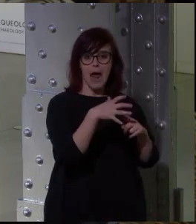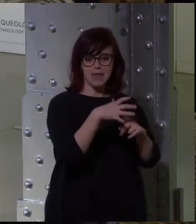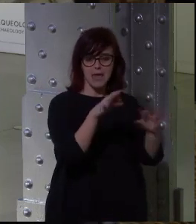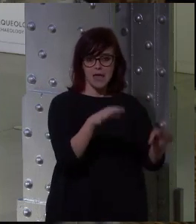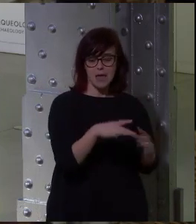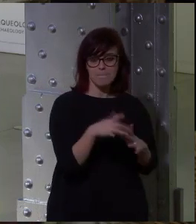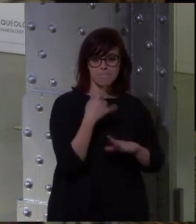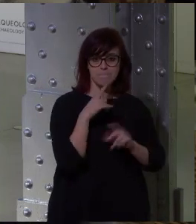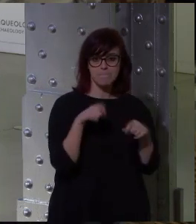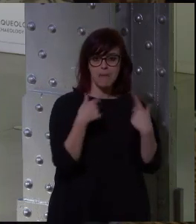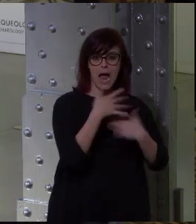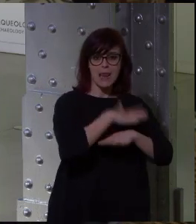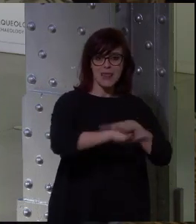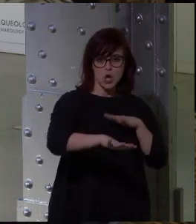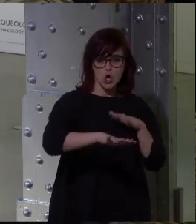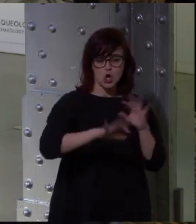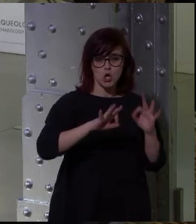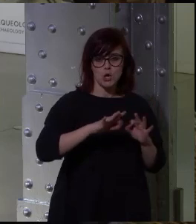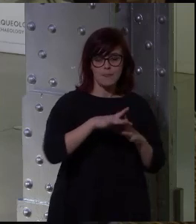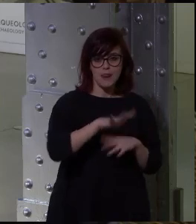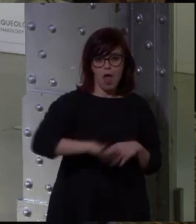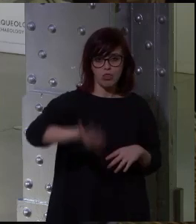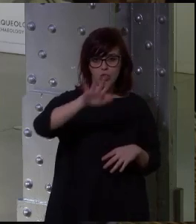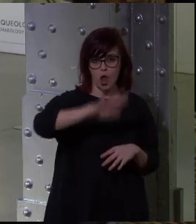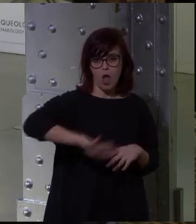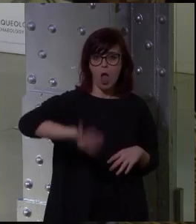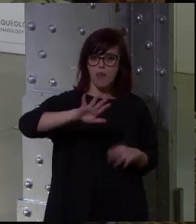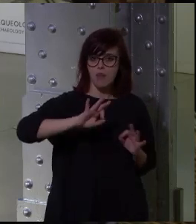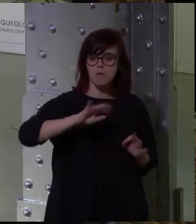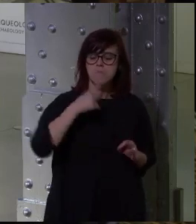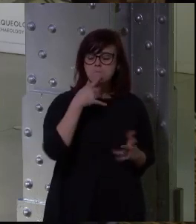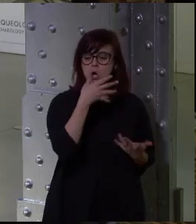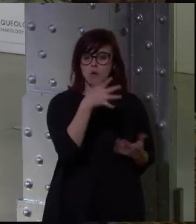marino, estrictamente marino a nivel nacional?